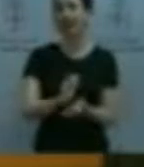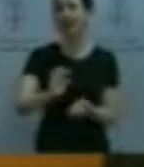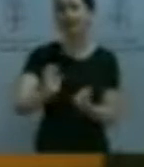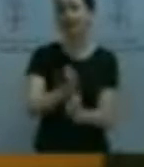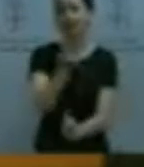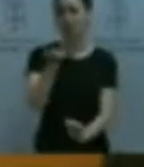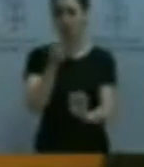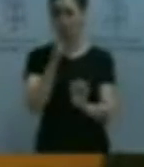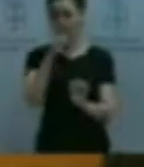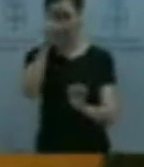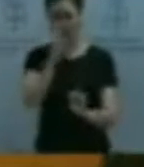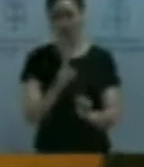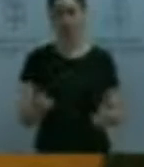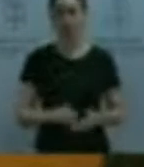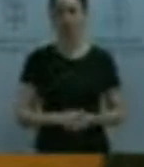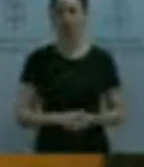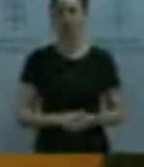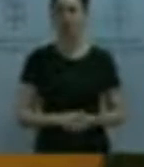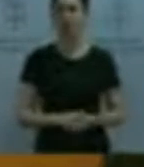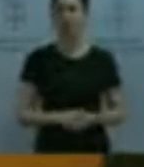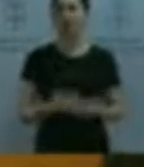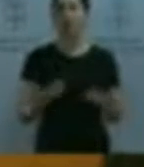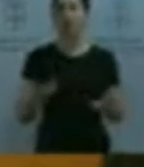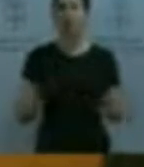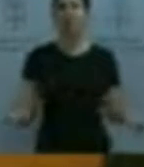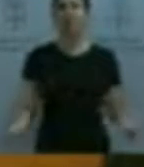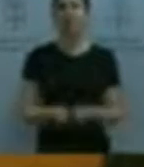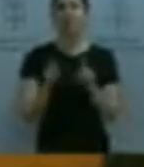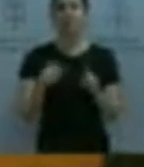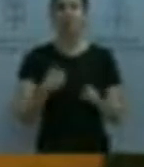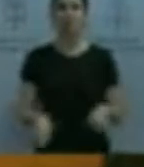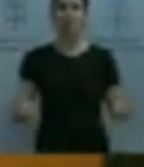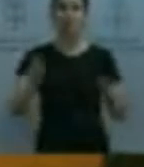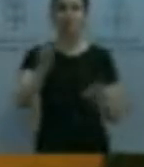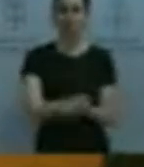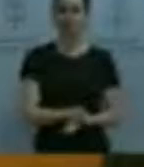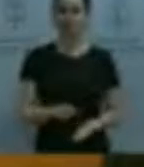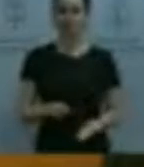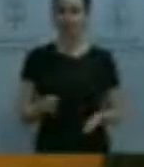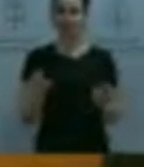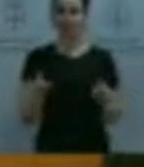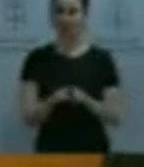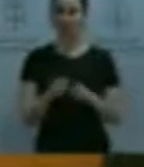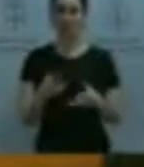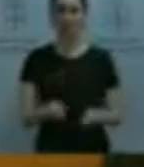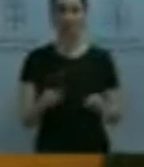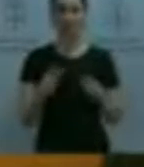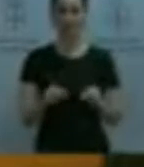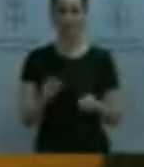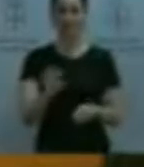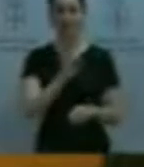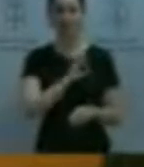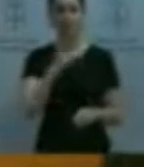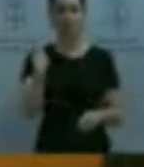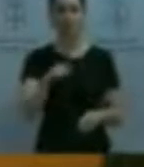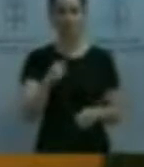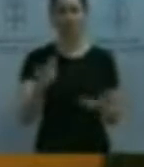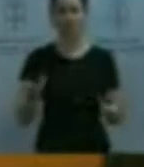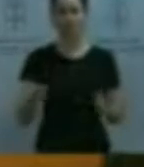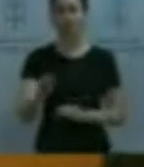caso, le insisto y voy concluyendo, señor presidente, que estas modificaciones presupuestarias que ustedes aprueban en el Consejo de